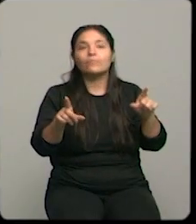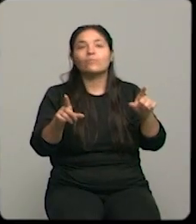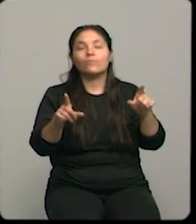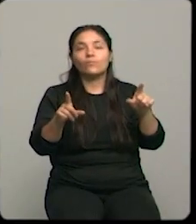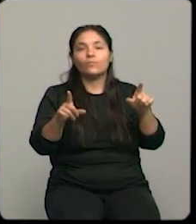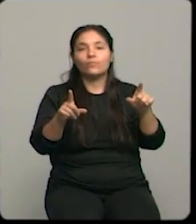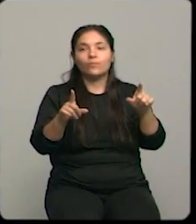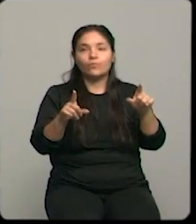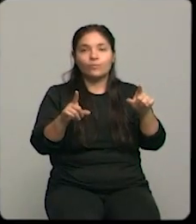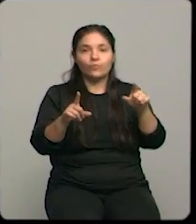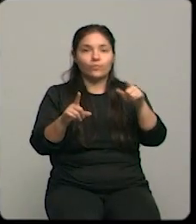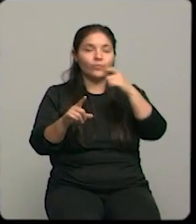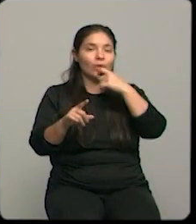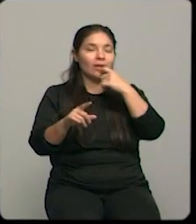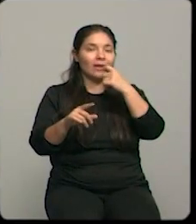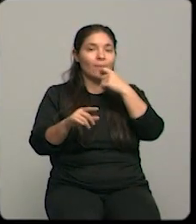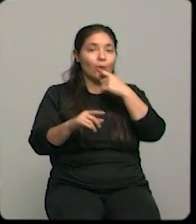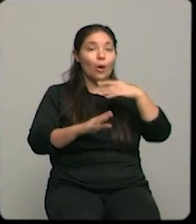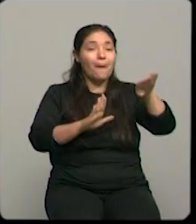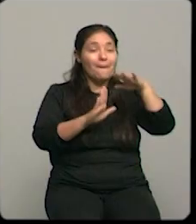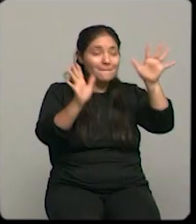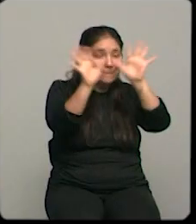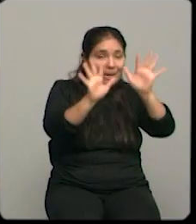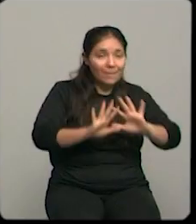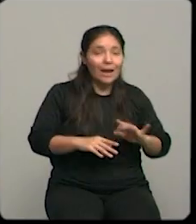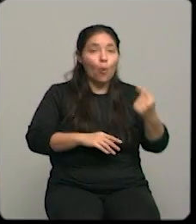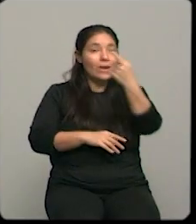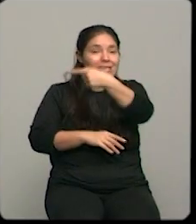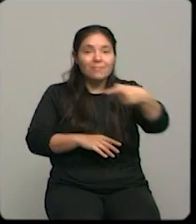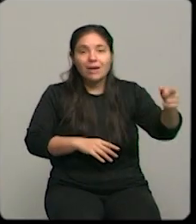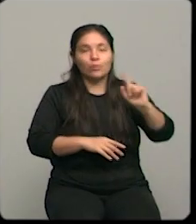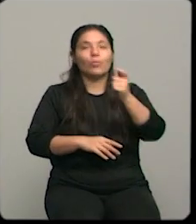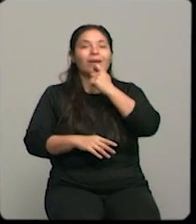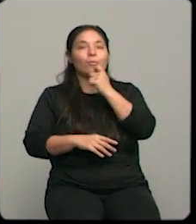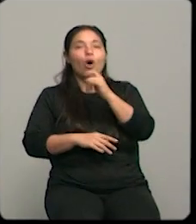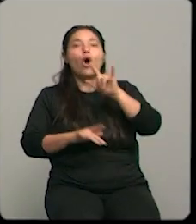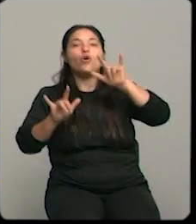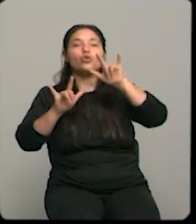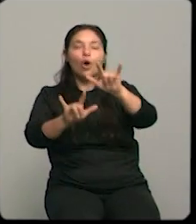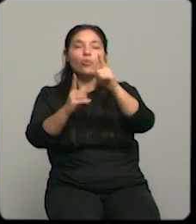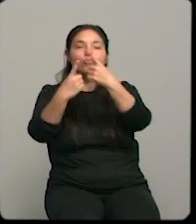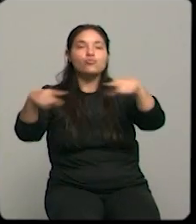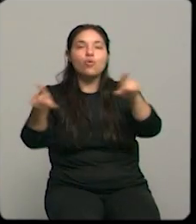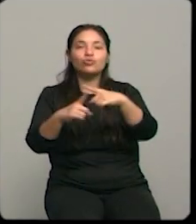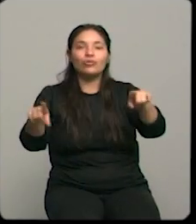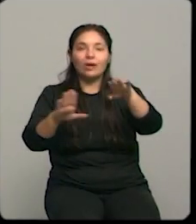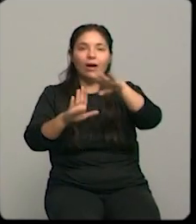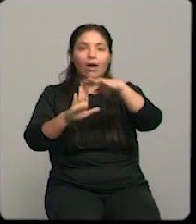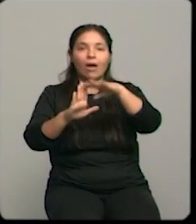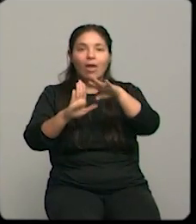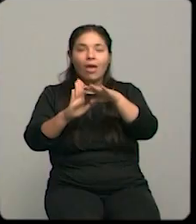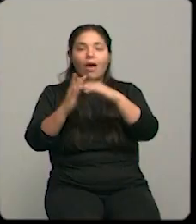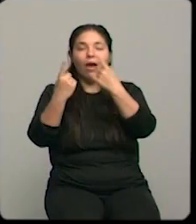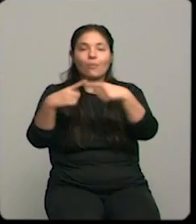vos puedas definir de aquí a la semana que viene, jamás podrías. Rock sinfónico, vamos a hacer una reedición de un concierto que tuvo mucho éxito hace 3 años